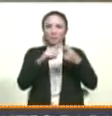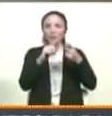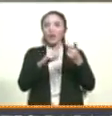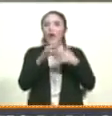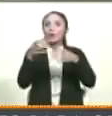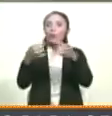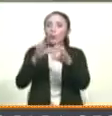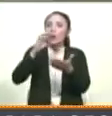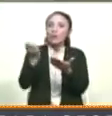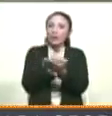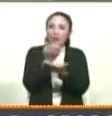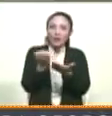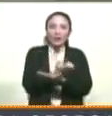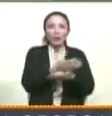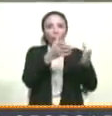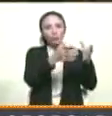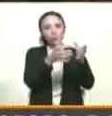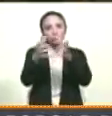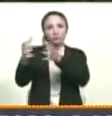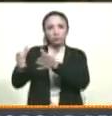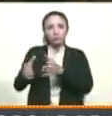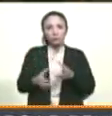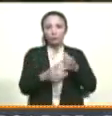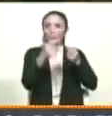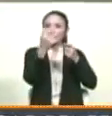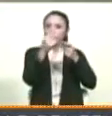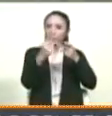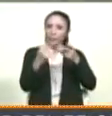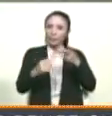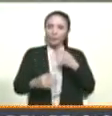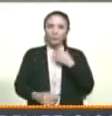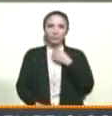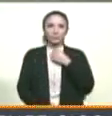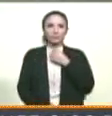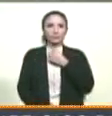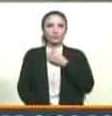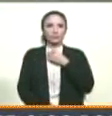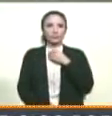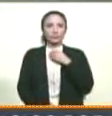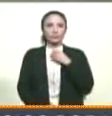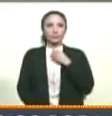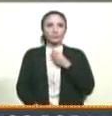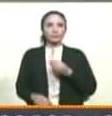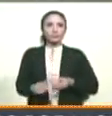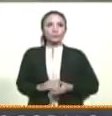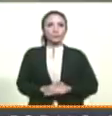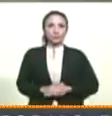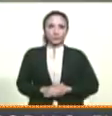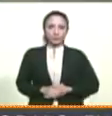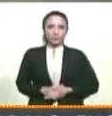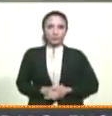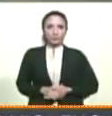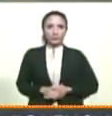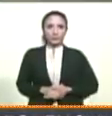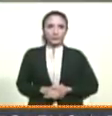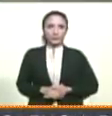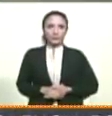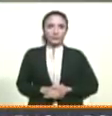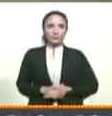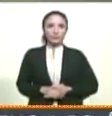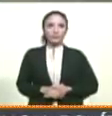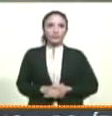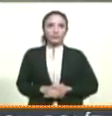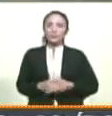Evangélico Ora, a la Unidad Popular Venezolana, UUPB, de Lina Ron,